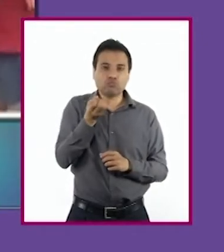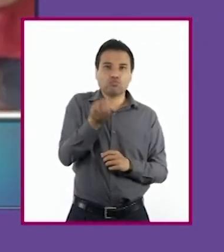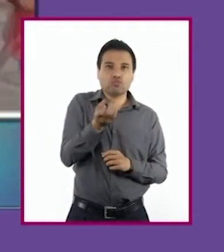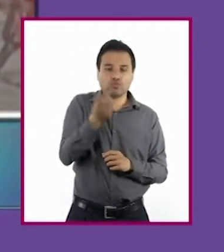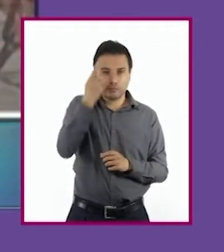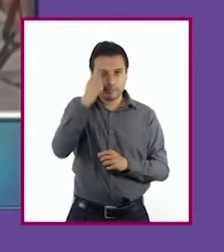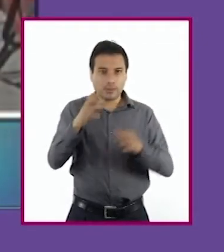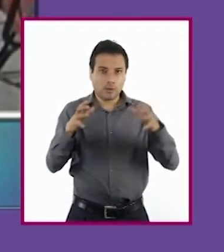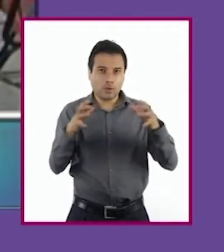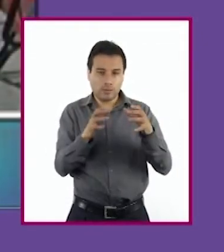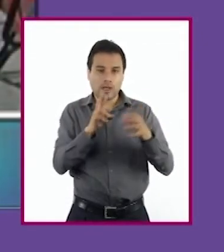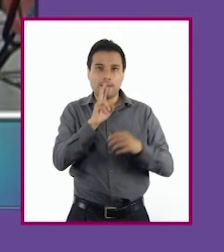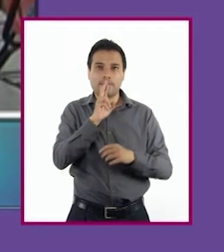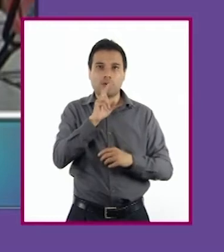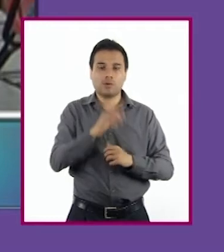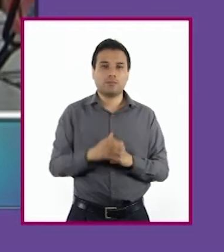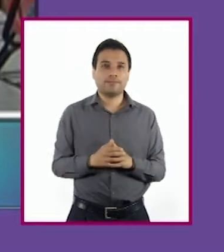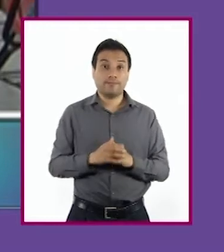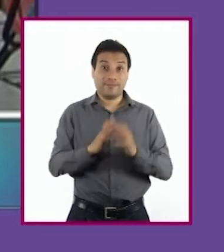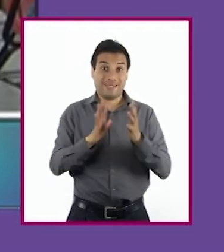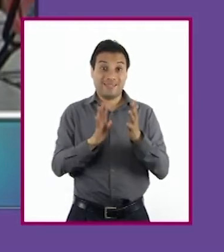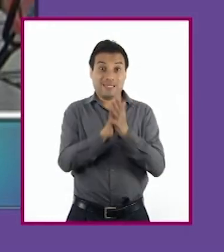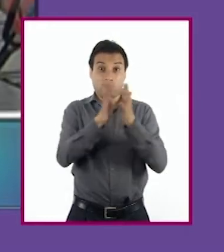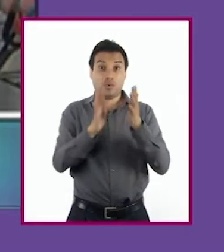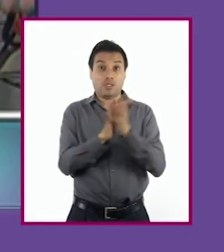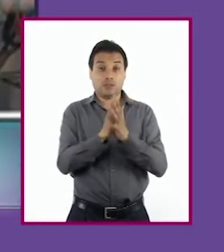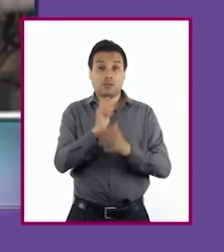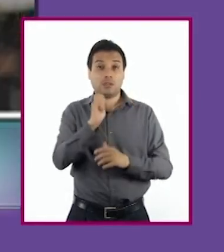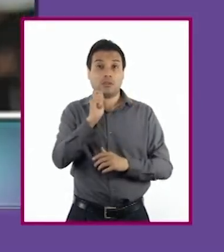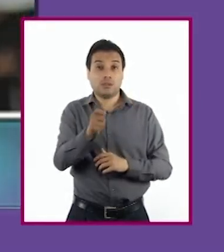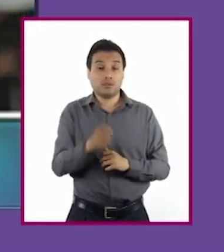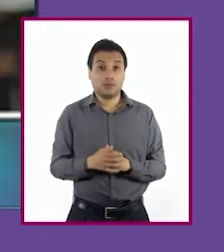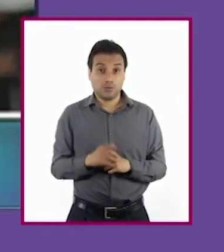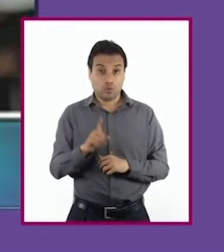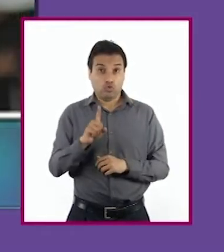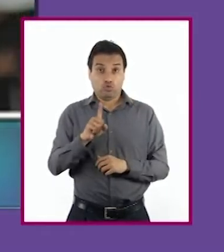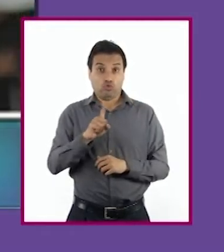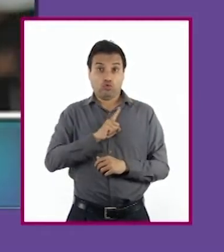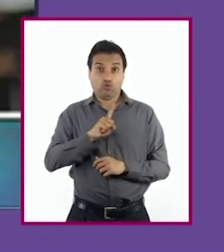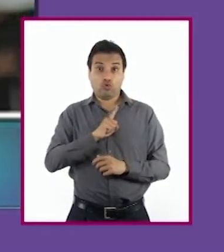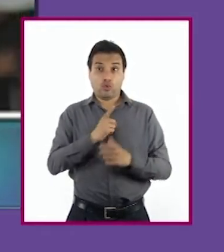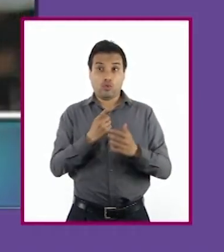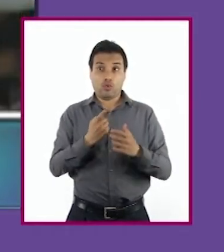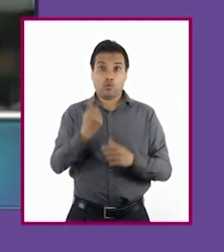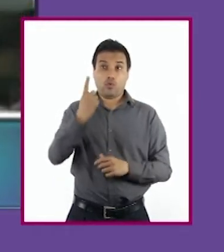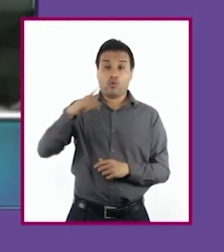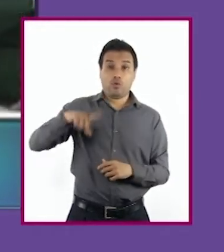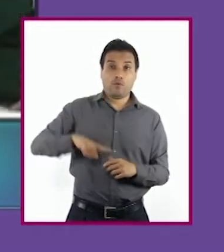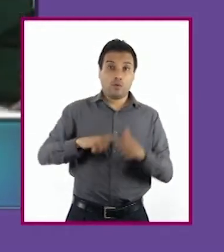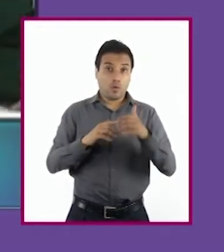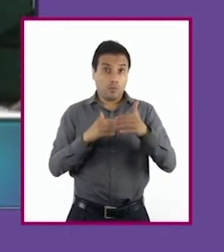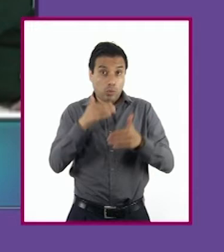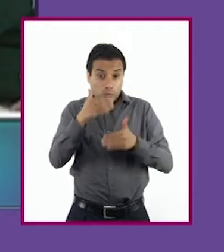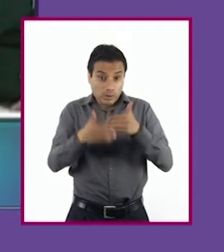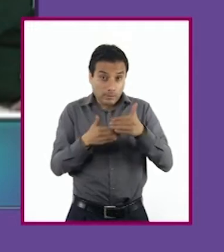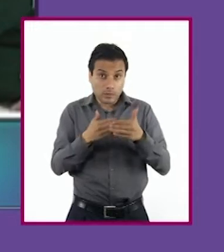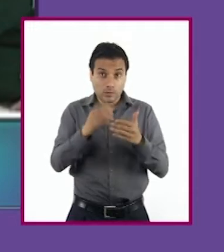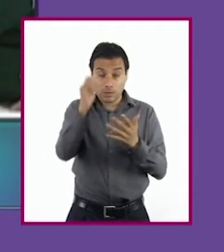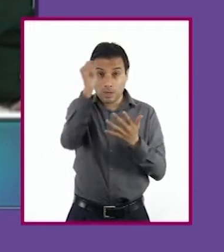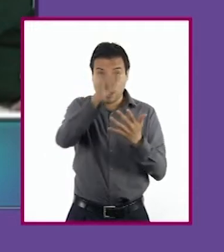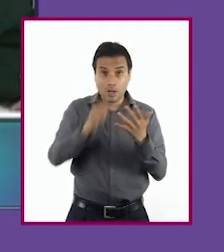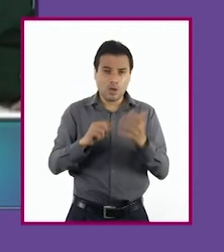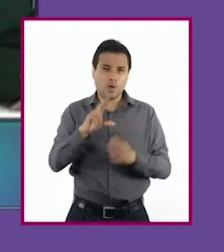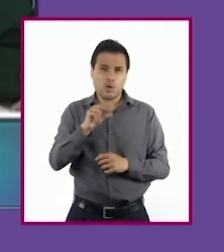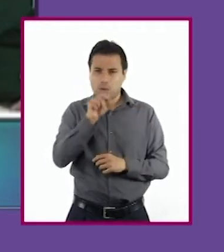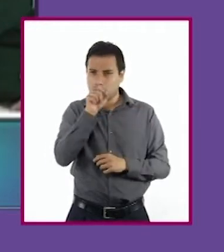comunidad. Pero la democracia no se agota con la existencia de procedimientos para un gobierno democrático. También es una forma